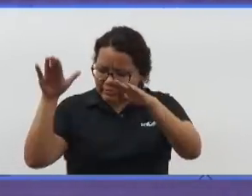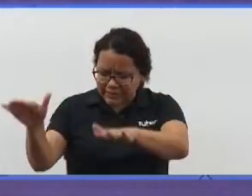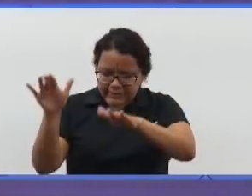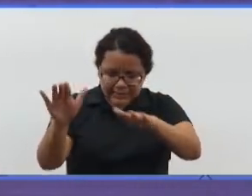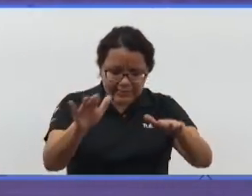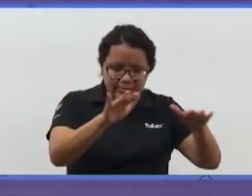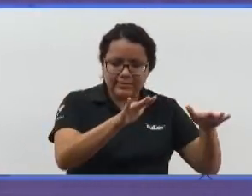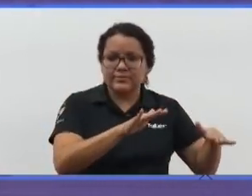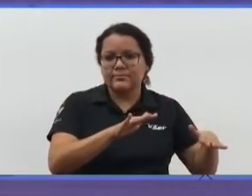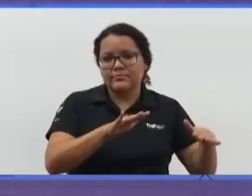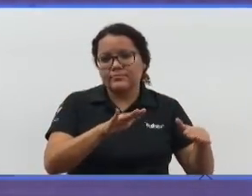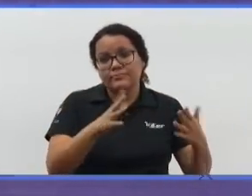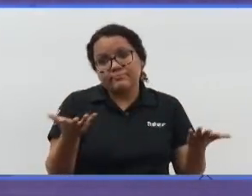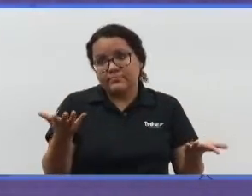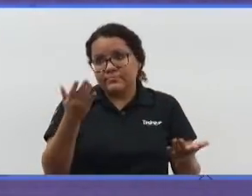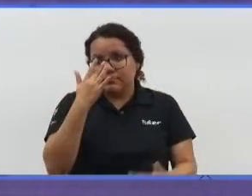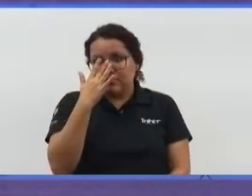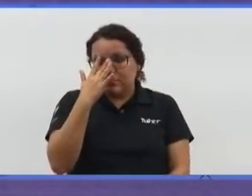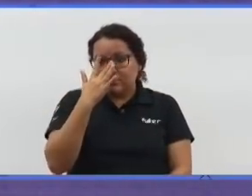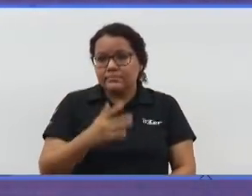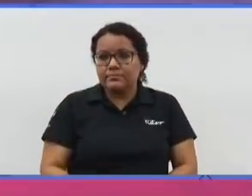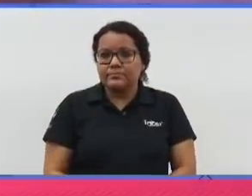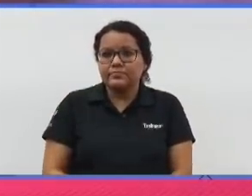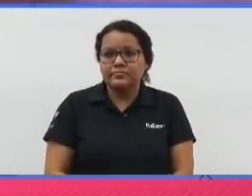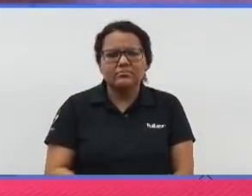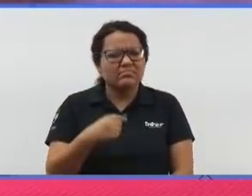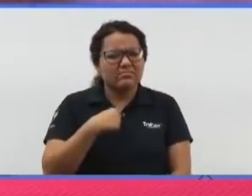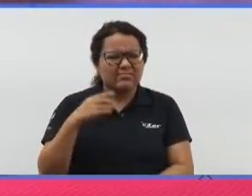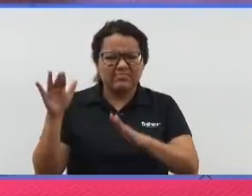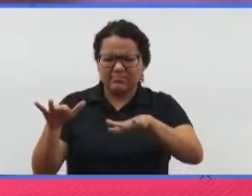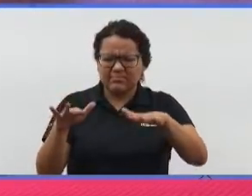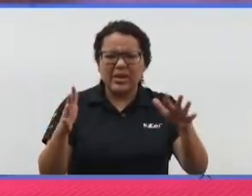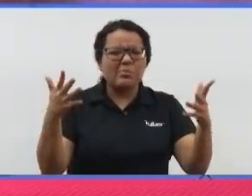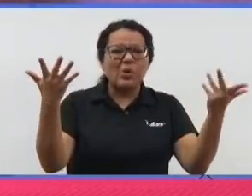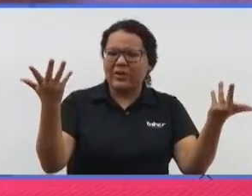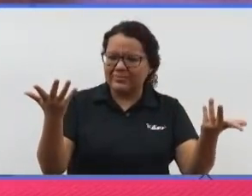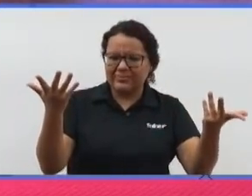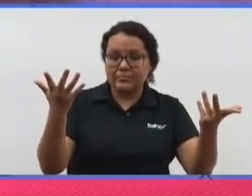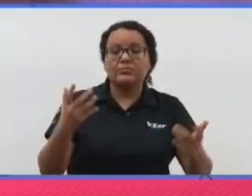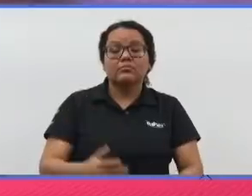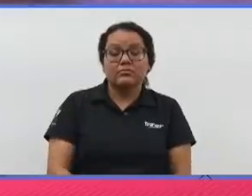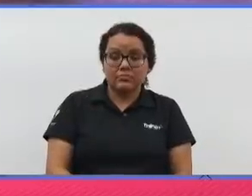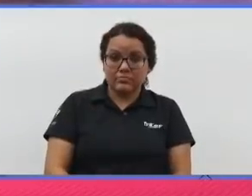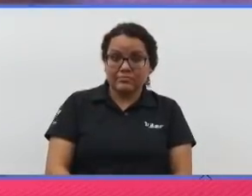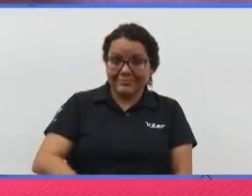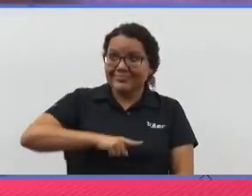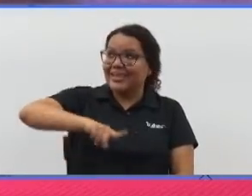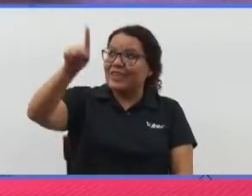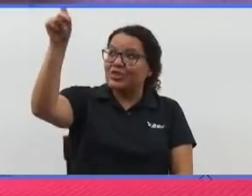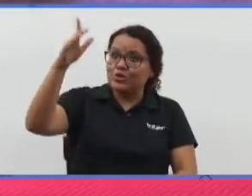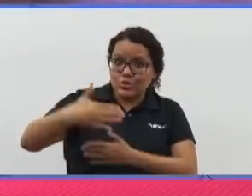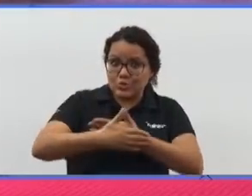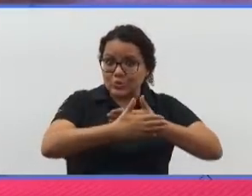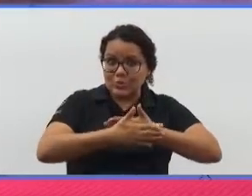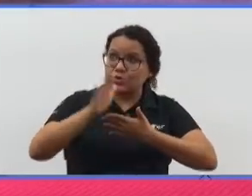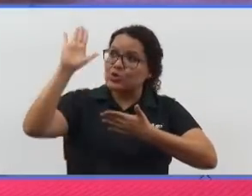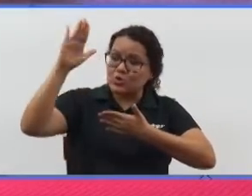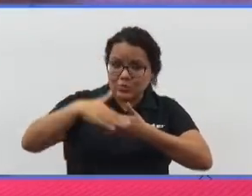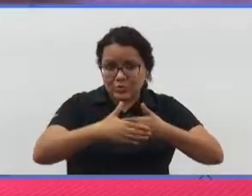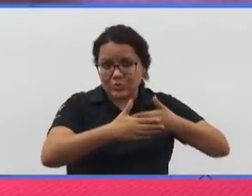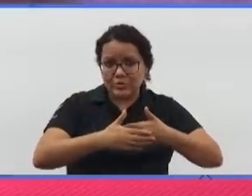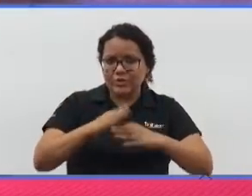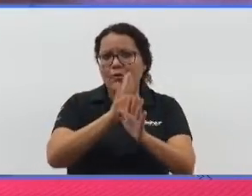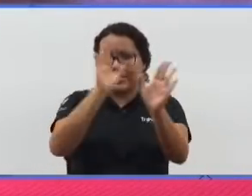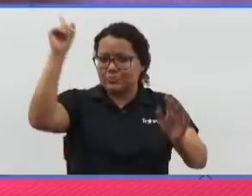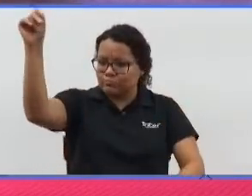gratitud y por qué debo de agradecer porque dios mando a su hijo jesucristo para que todo aquel que